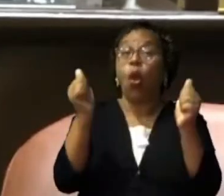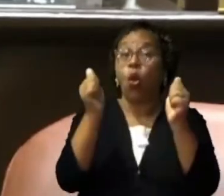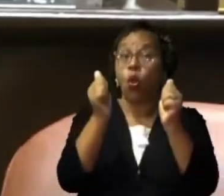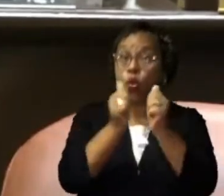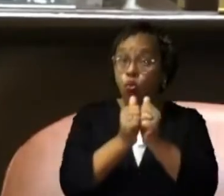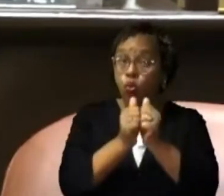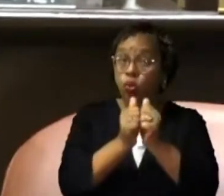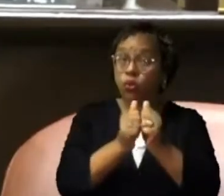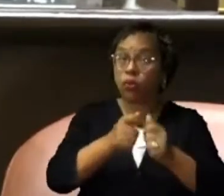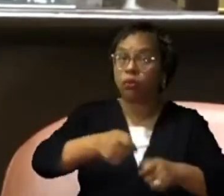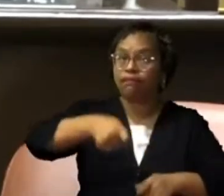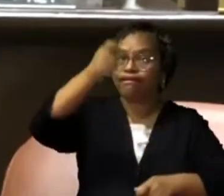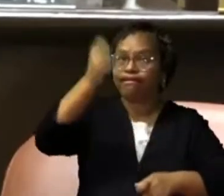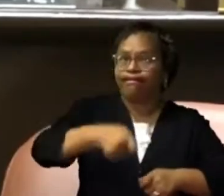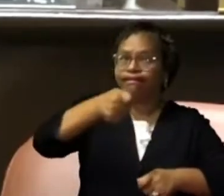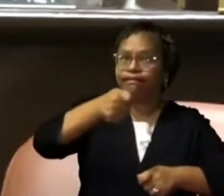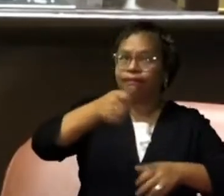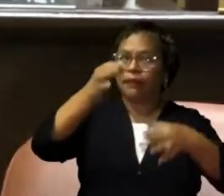entienda mejor,